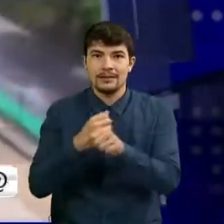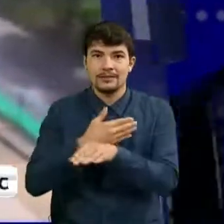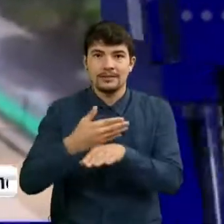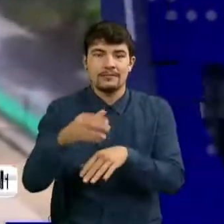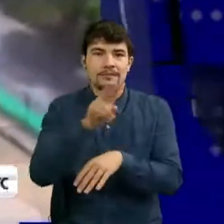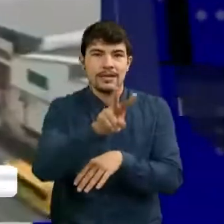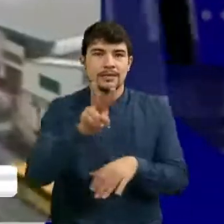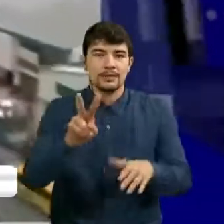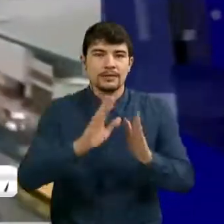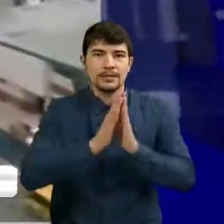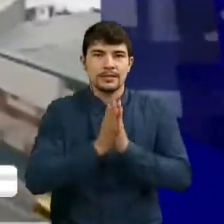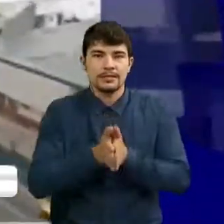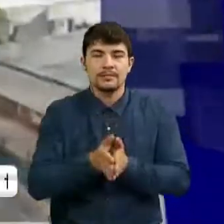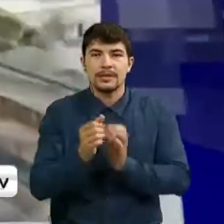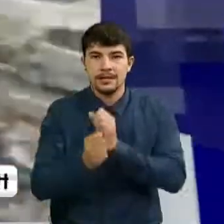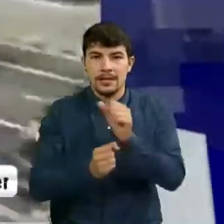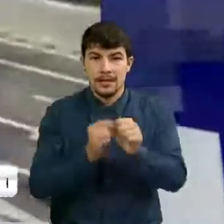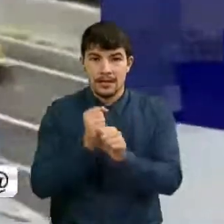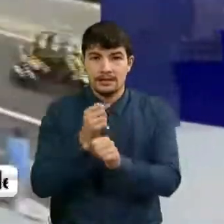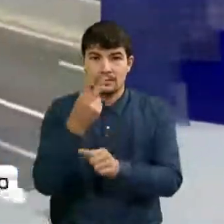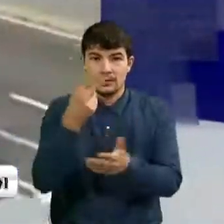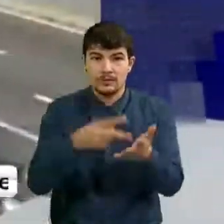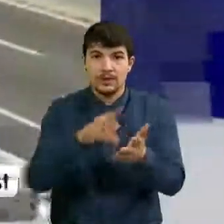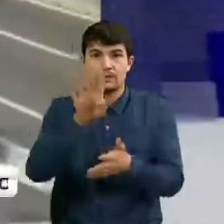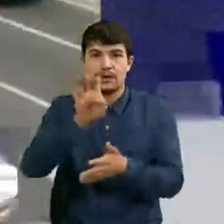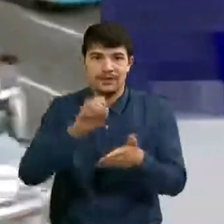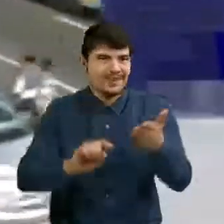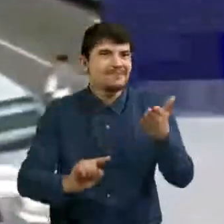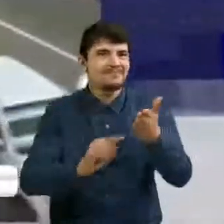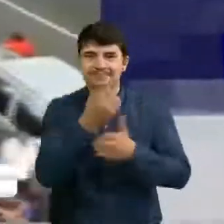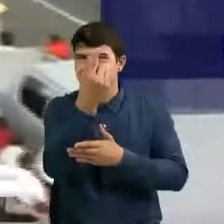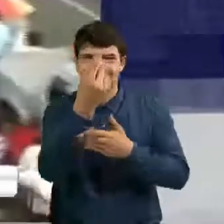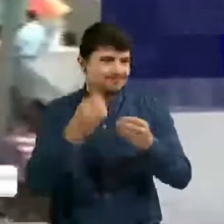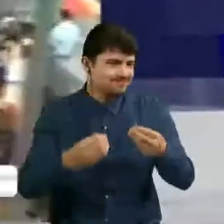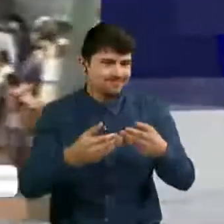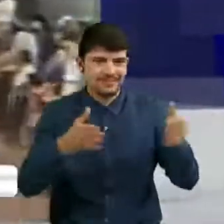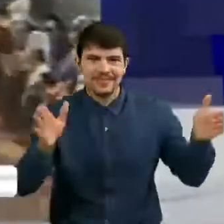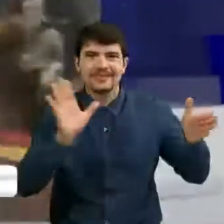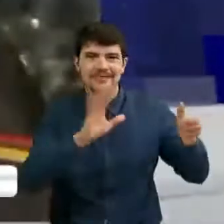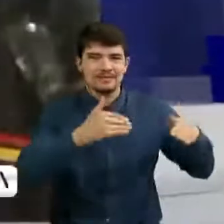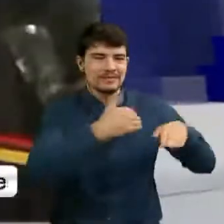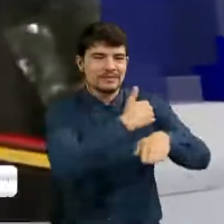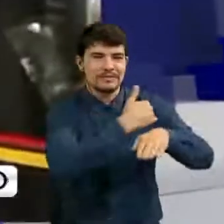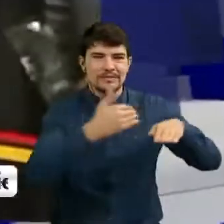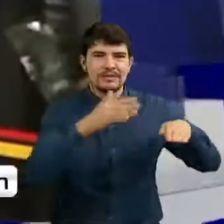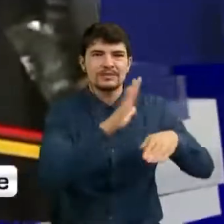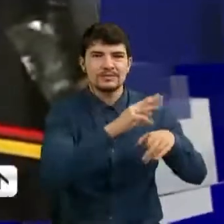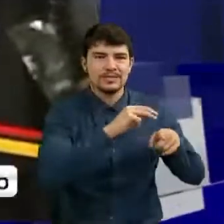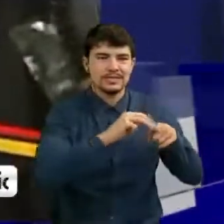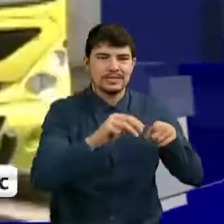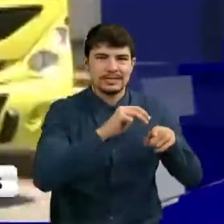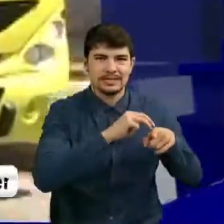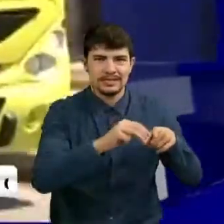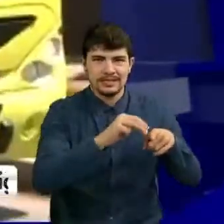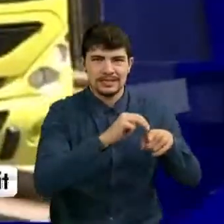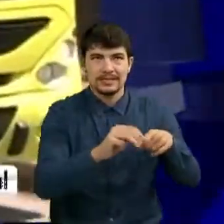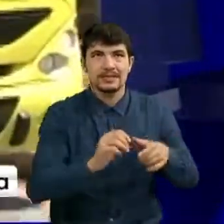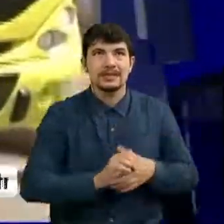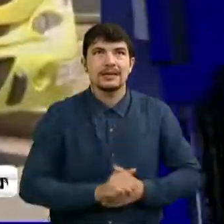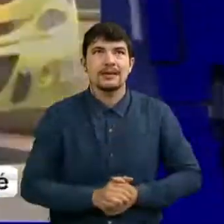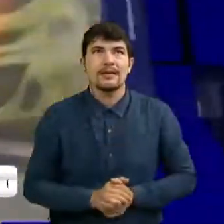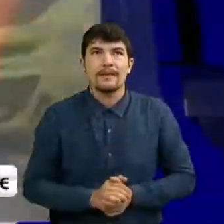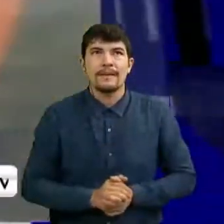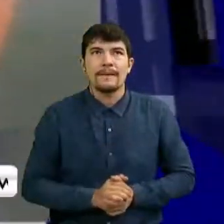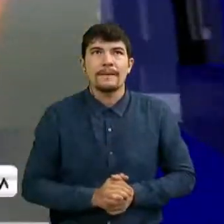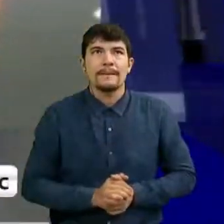22 de diciembre de 2009, se inauguró la primera fase de este polémico y controvertido sistema de transporte masivo.